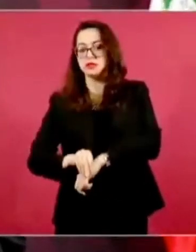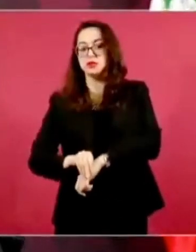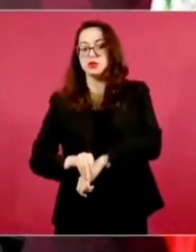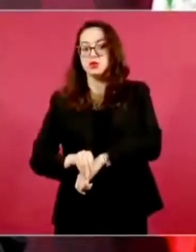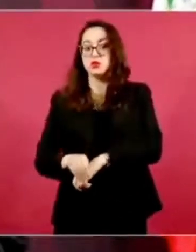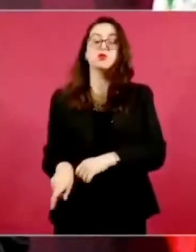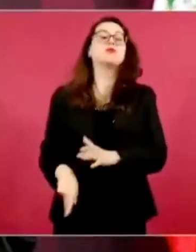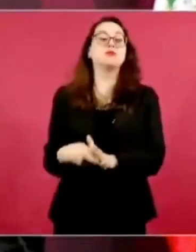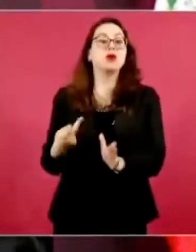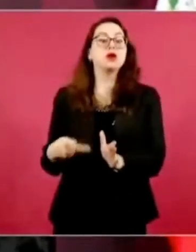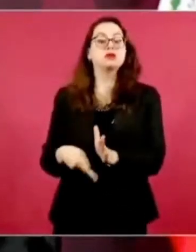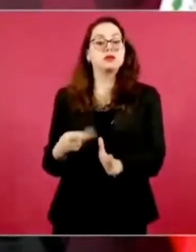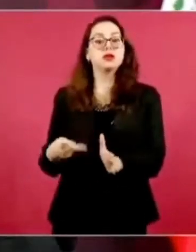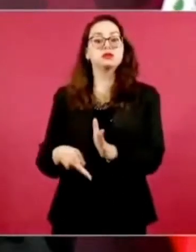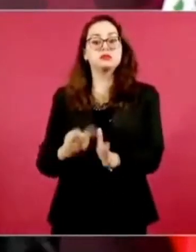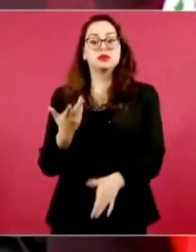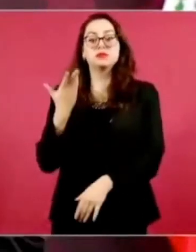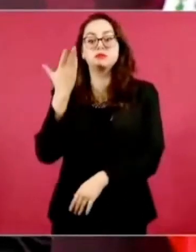ha contratado